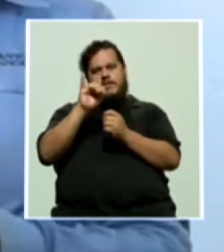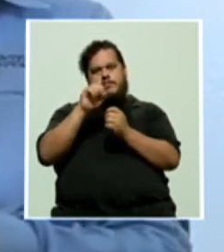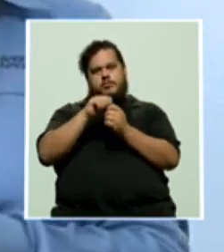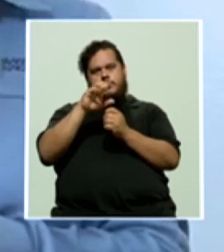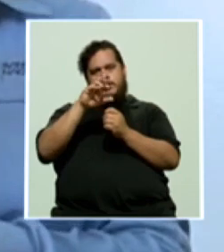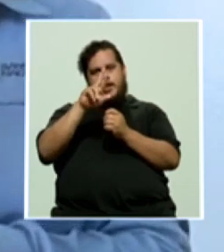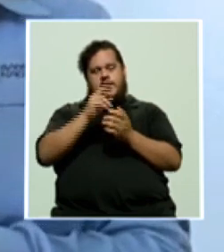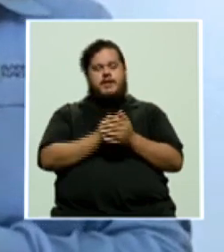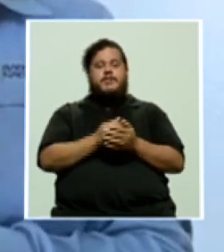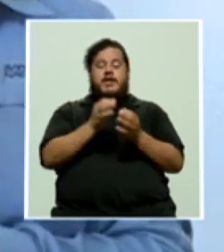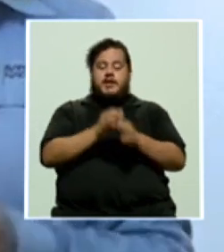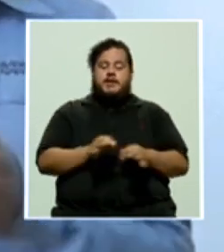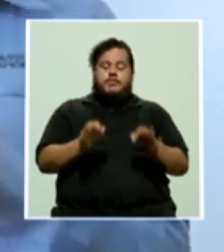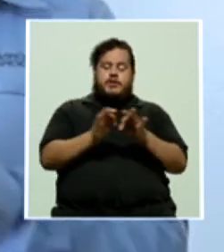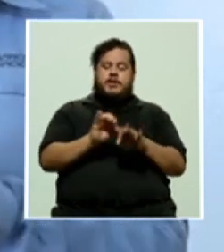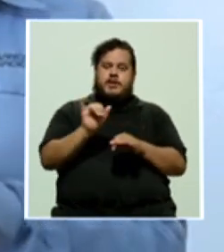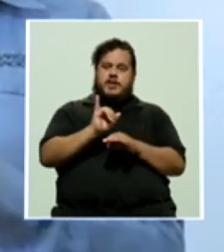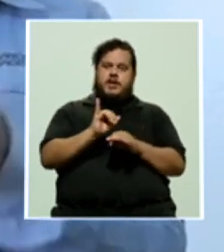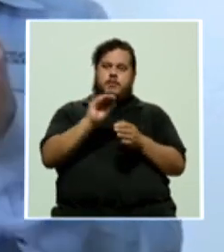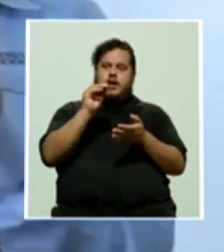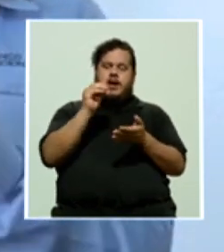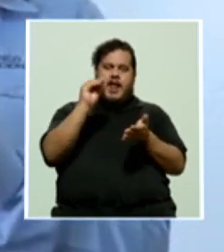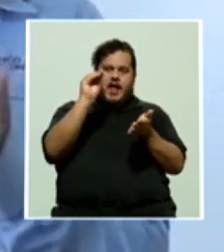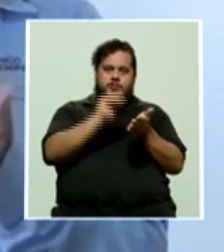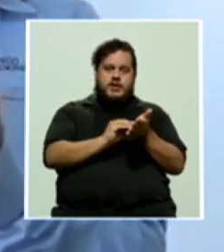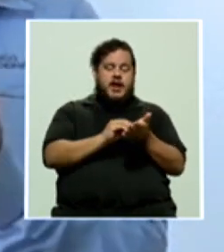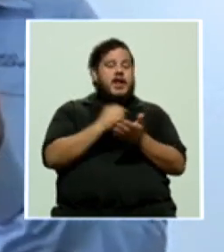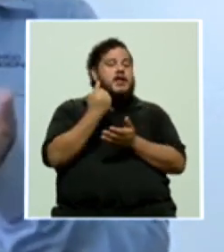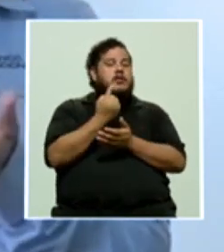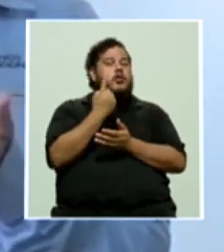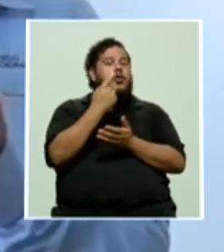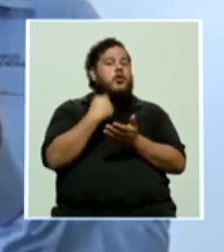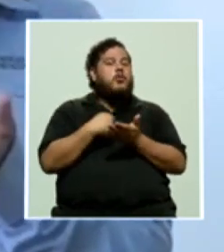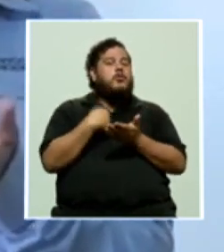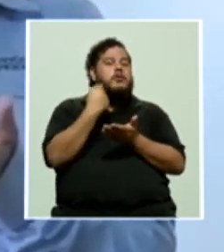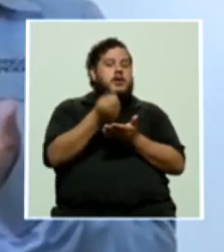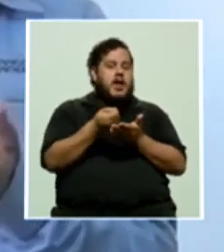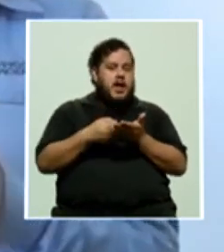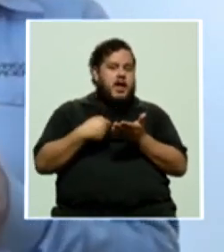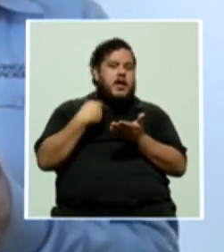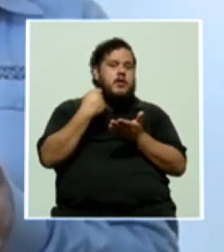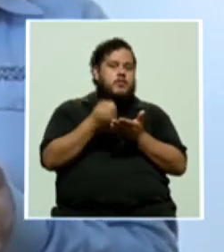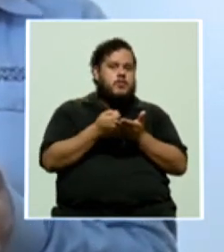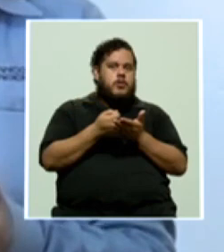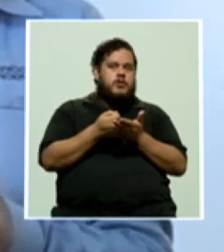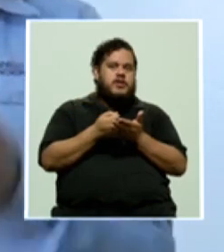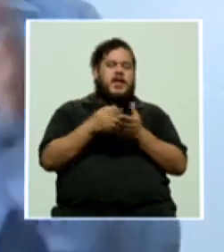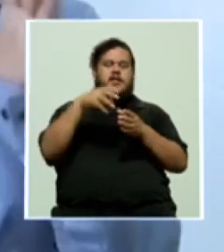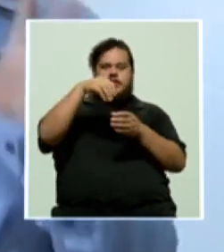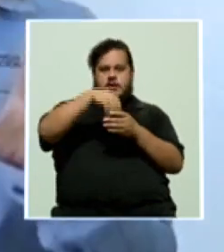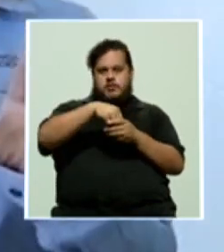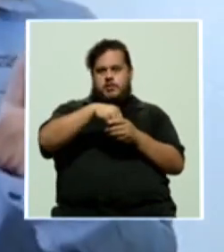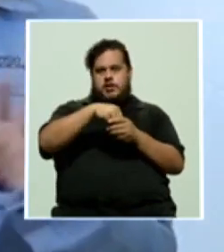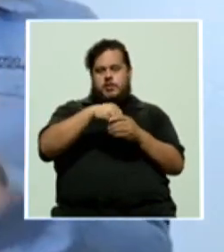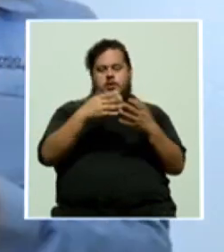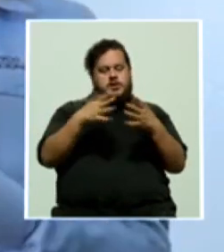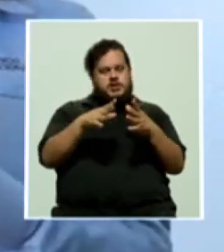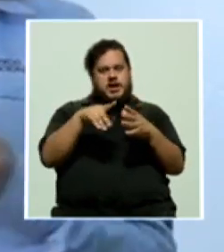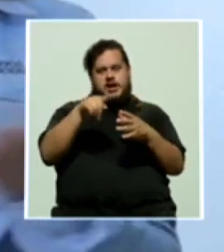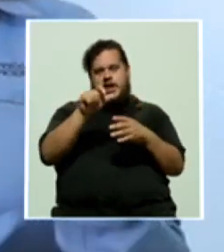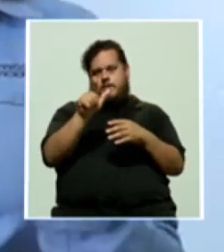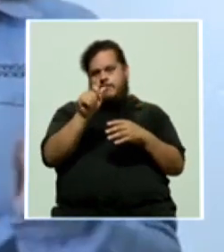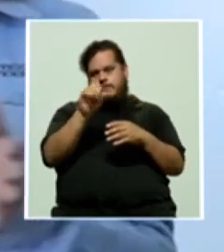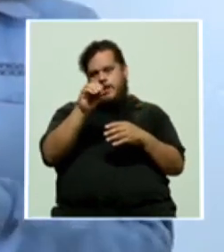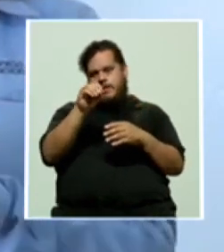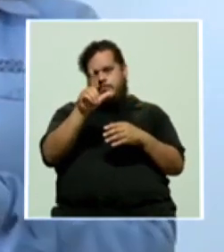www.bncr.fi.cr. Importante también anotar que solo la cuota, en la cuota está incluido lo que es ya la póliza, el cliente